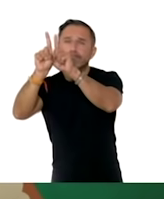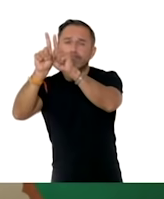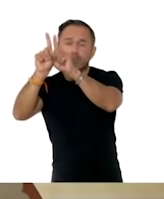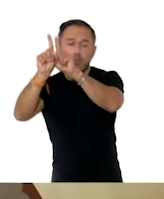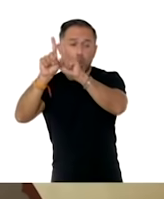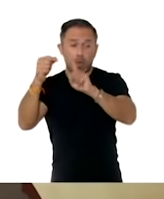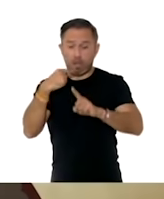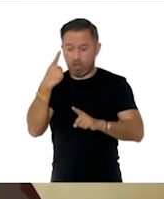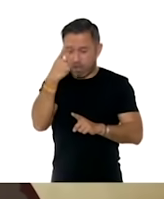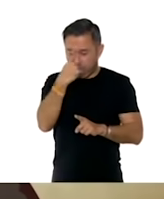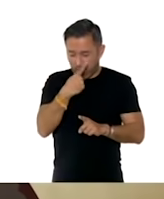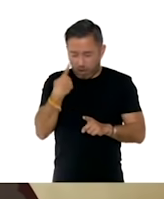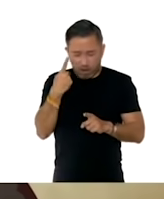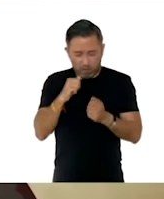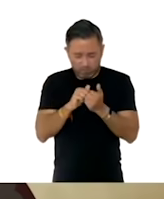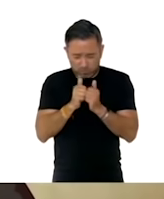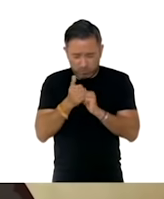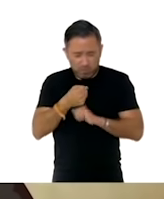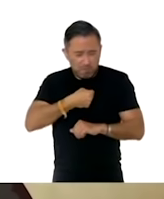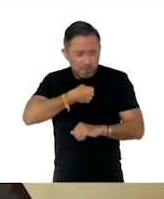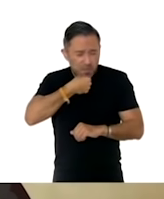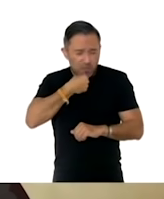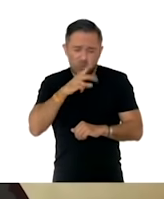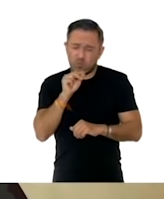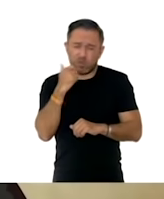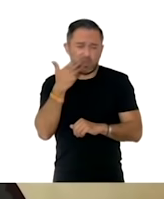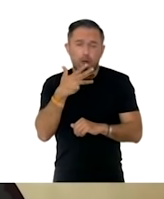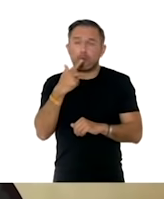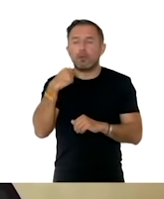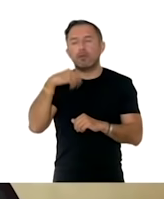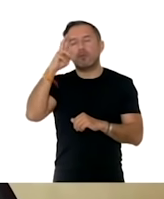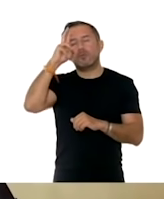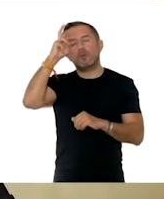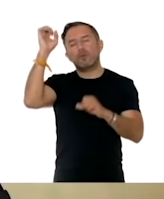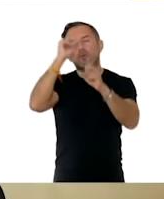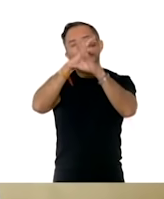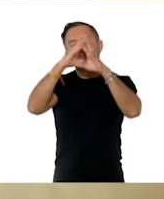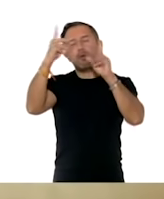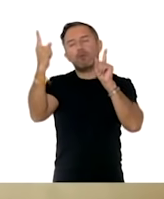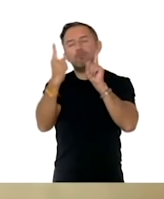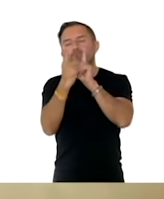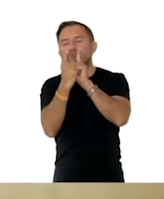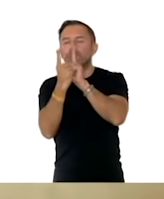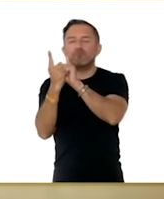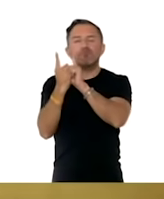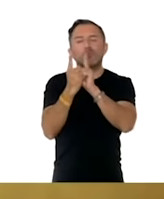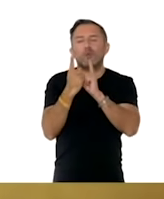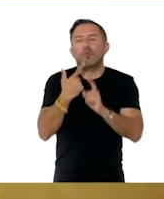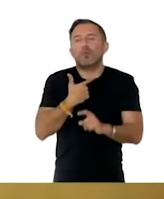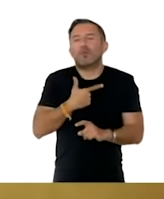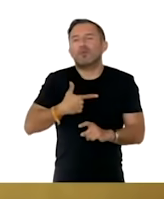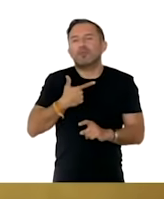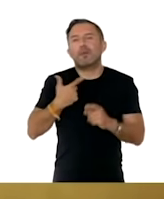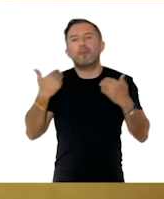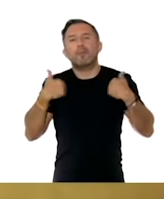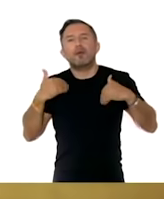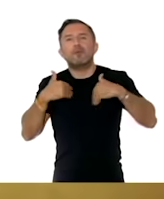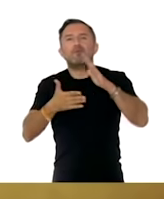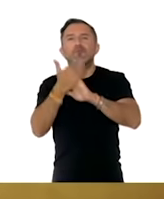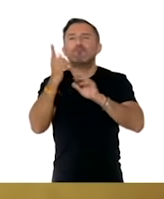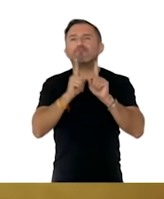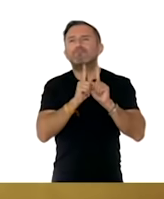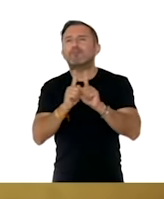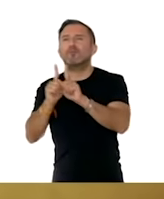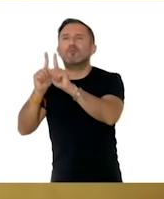Laili ustut anele. Ichile inayo. Yaukach tushk bin shin shimbal. Kaje si tu laka le oko